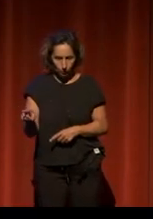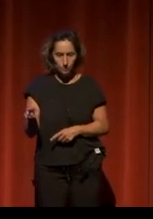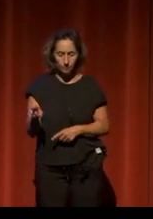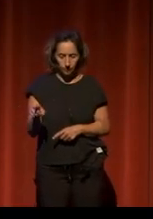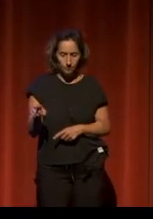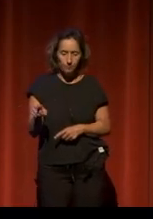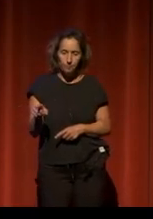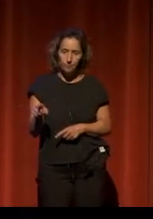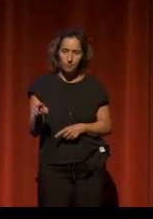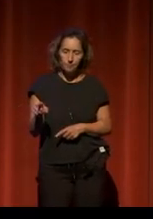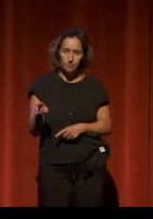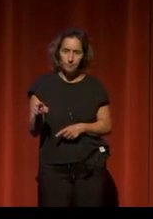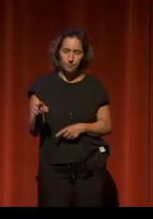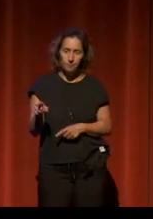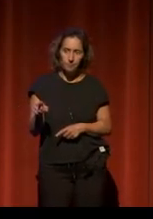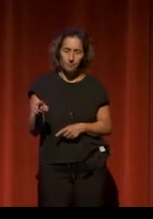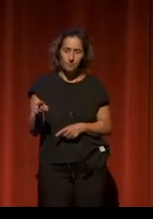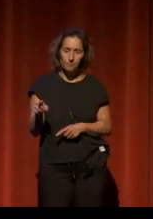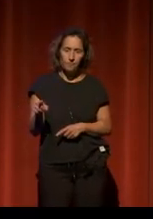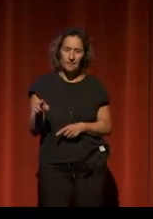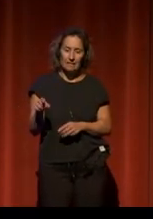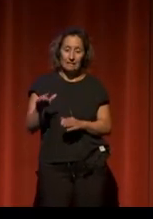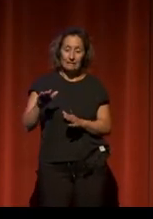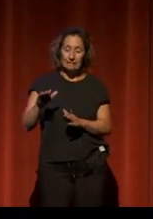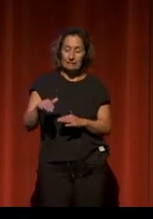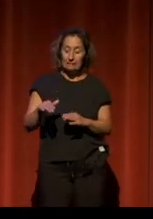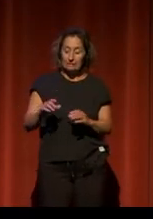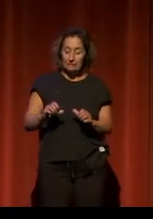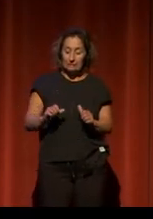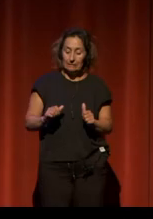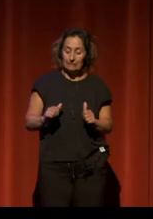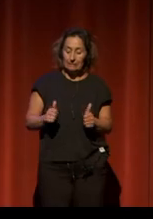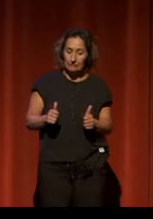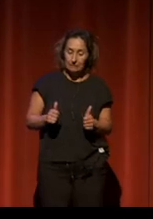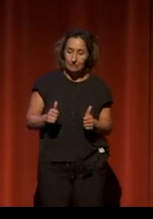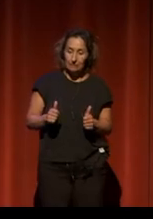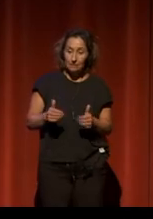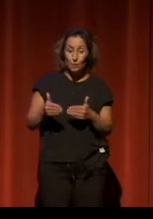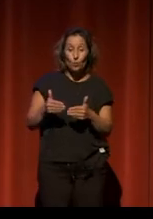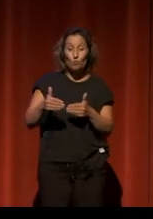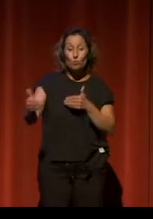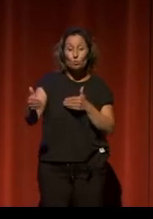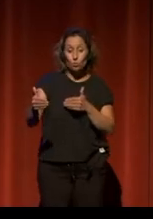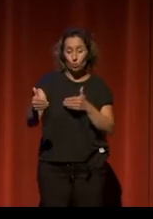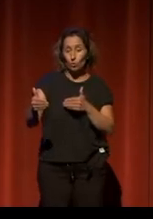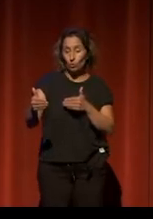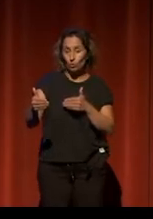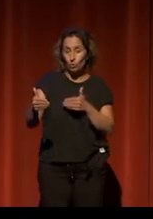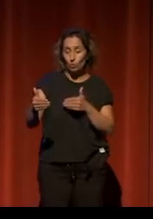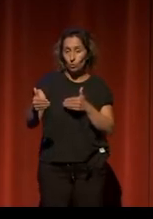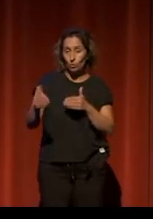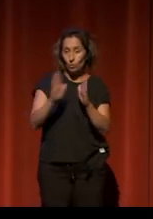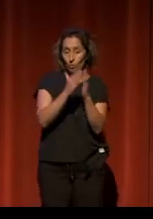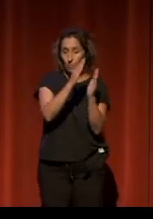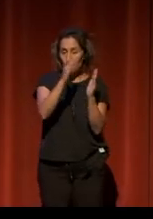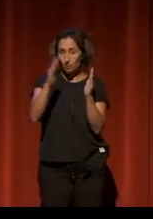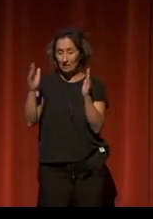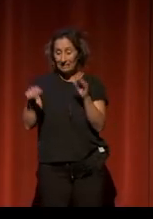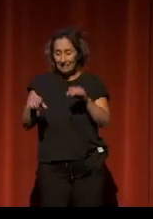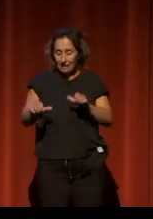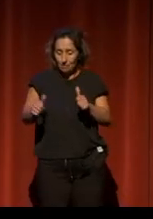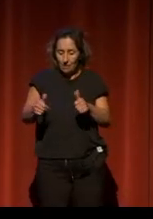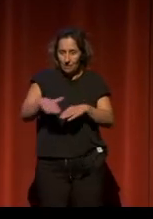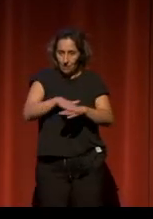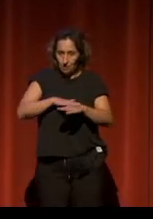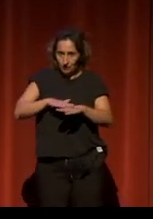influir eso nos lleva un poco a esta matriz en el que yo hablo del futuro de las bibliotecas en el que los optimistas